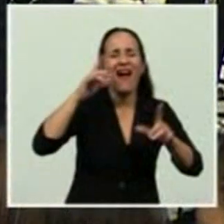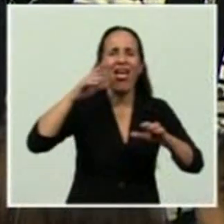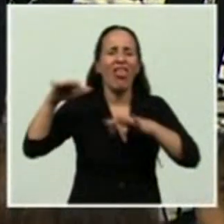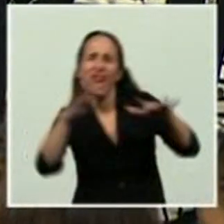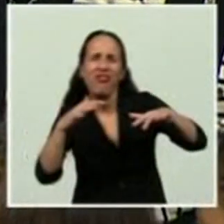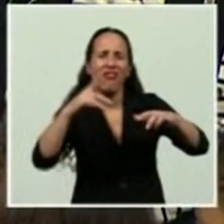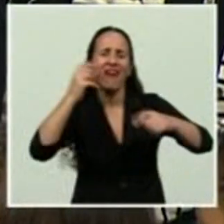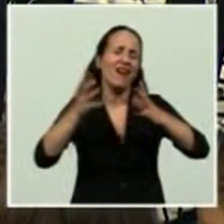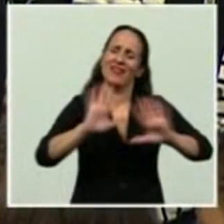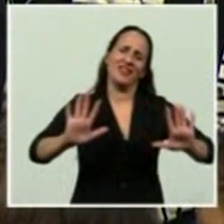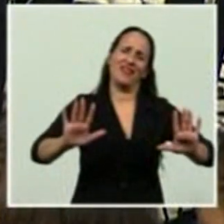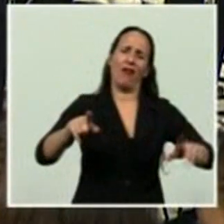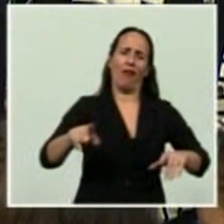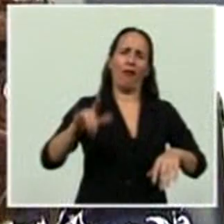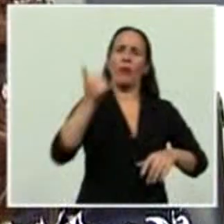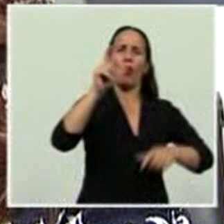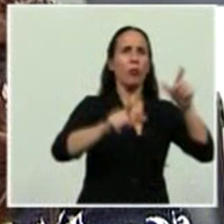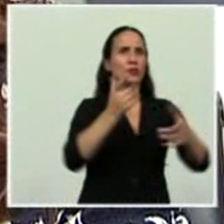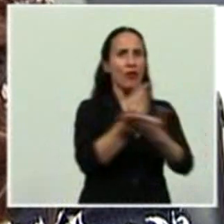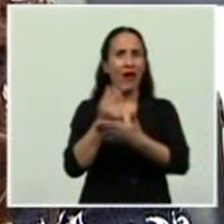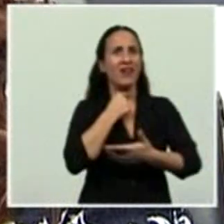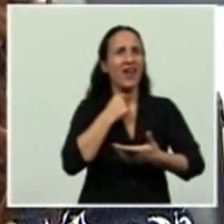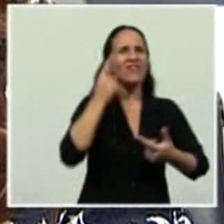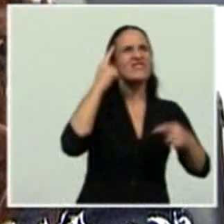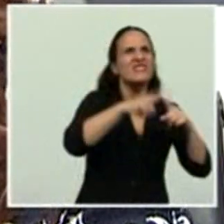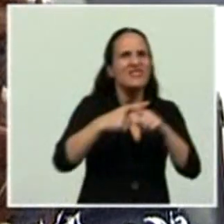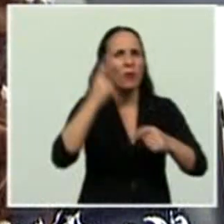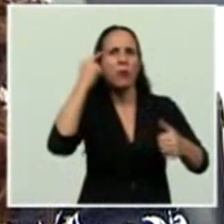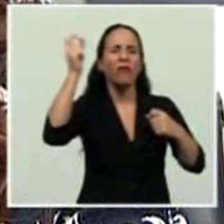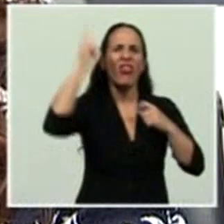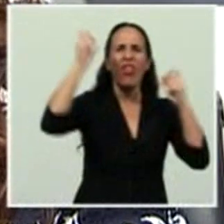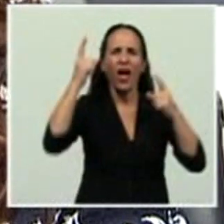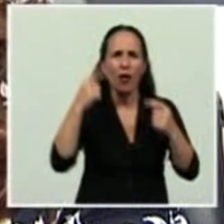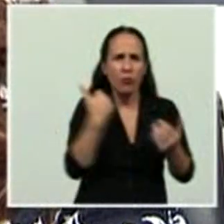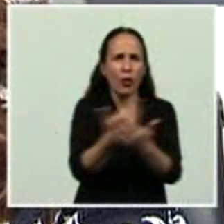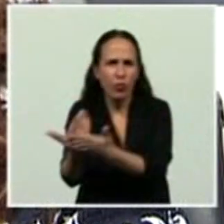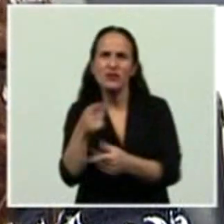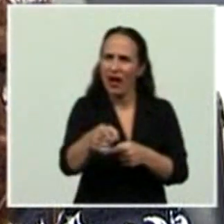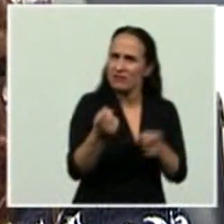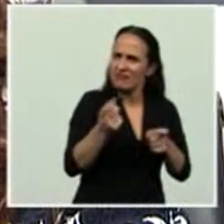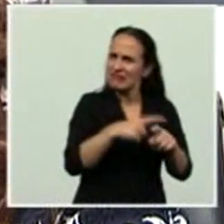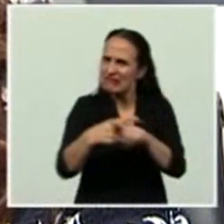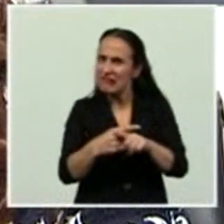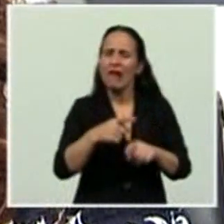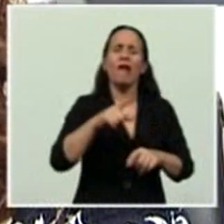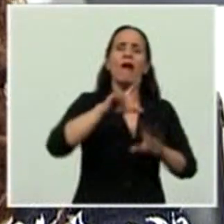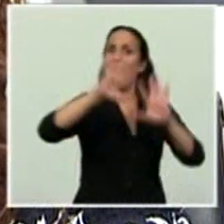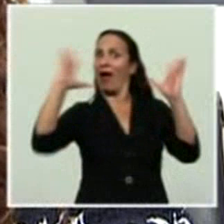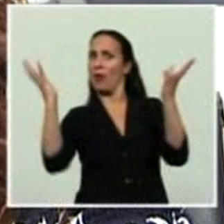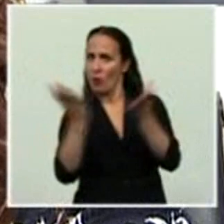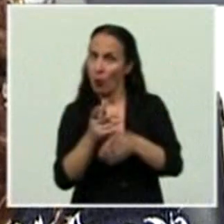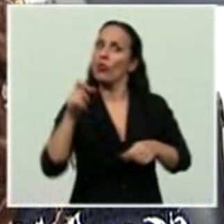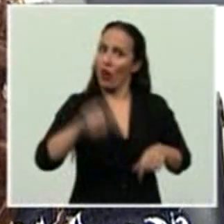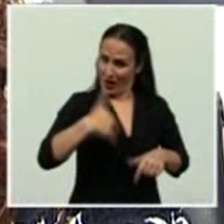y debatamos propuestas debatamos ideas el mundo y la Argentina fundamentalmente necesita de gente que esté